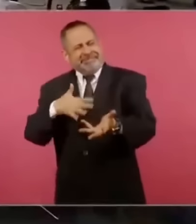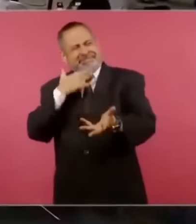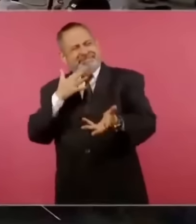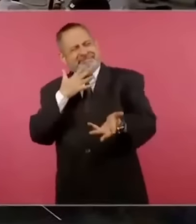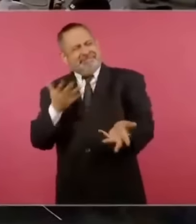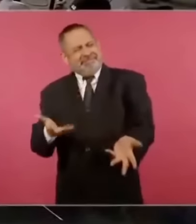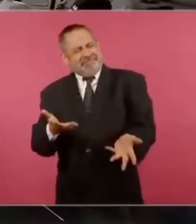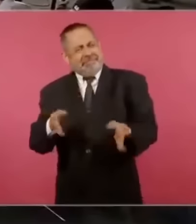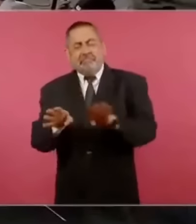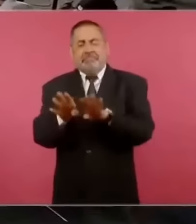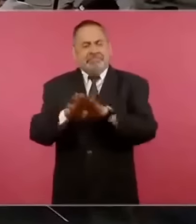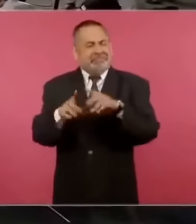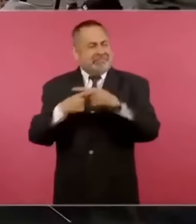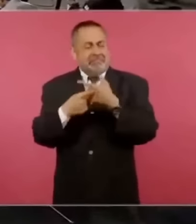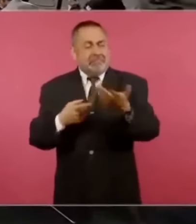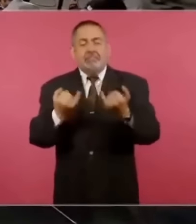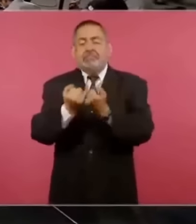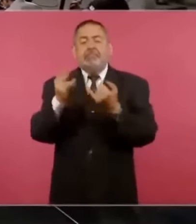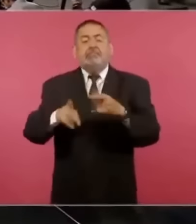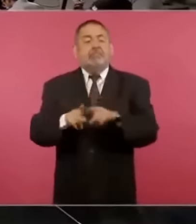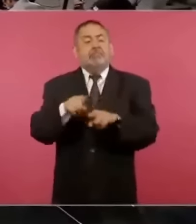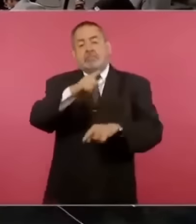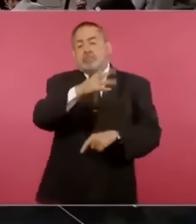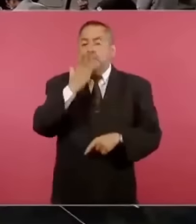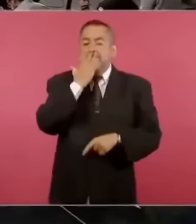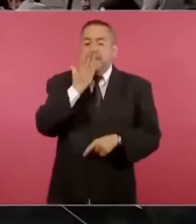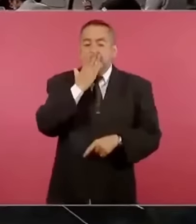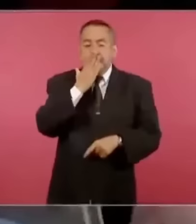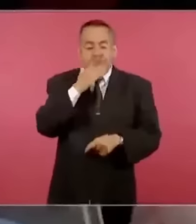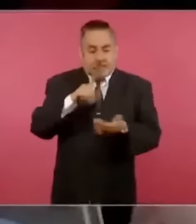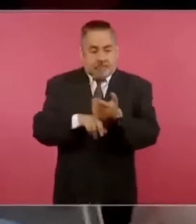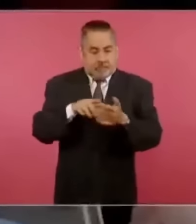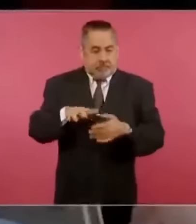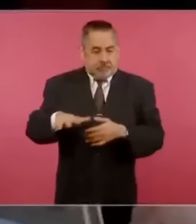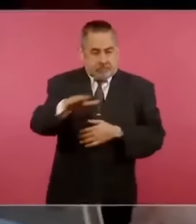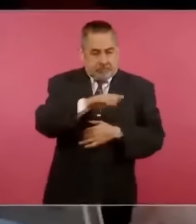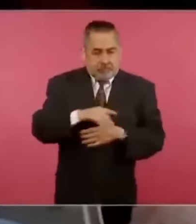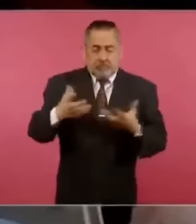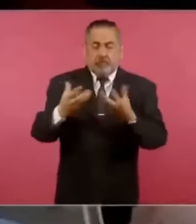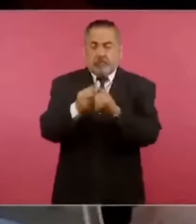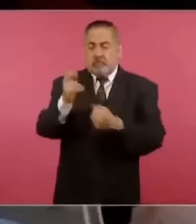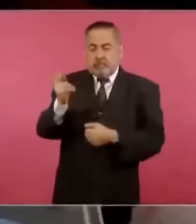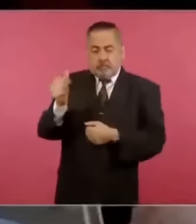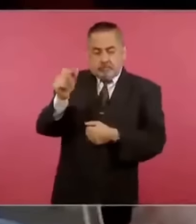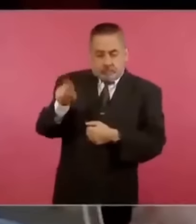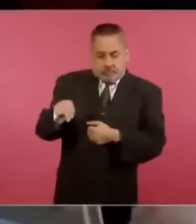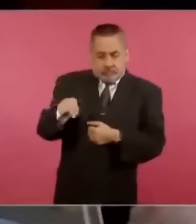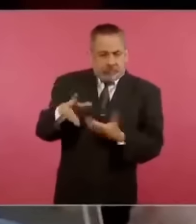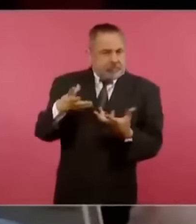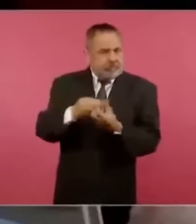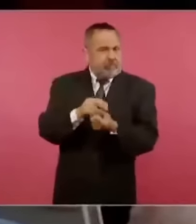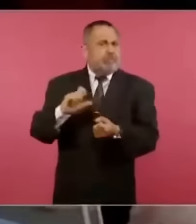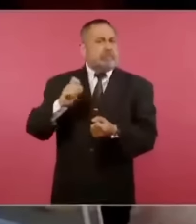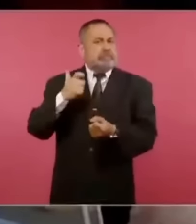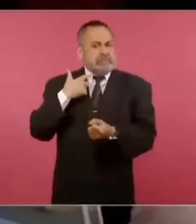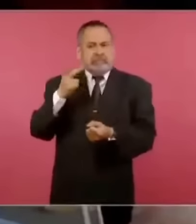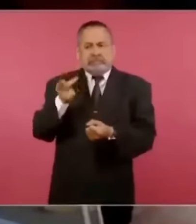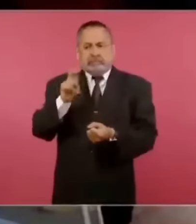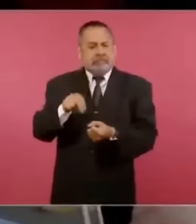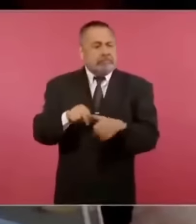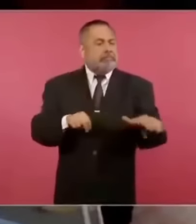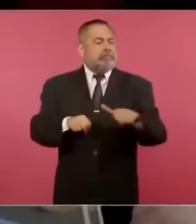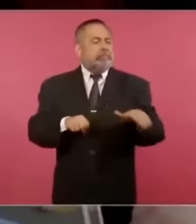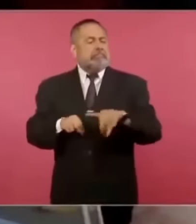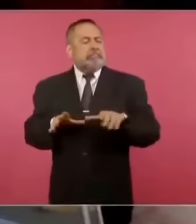Sonora, presidente, cuando yo le digo que hay mucha gente que viene del padrecismo, y en